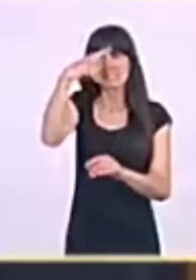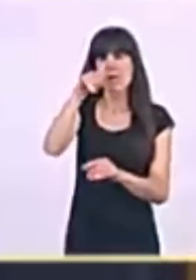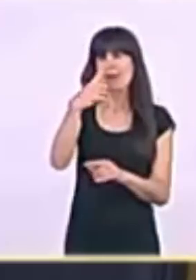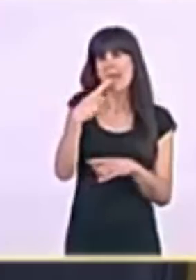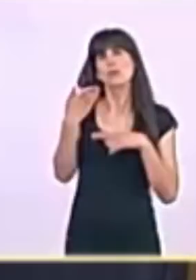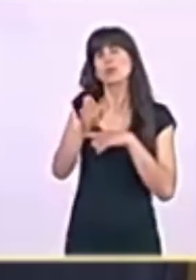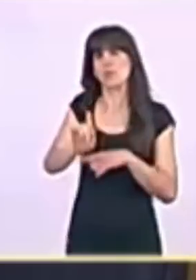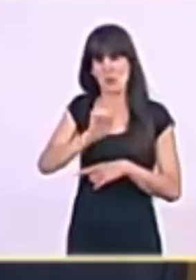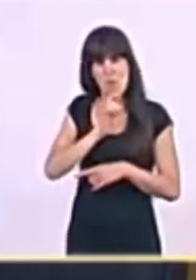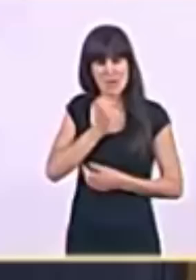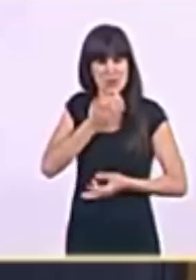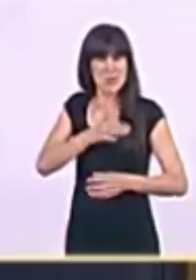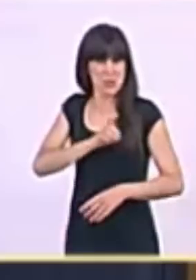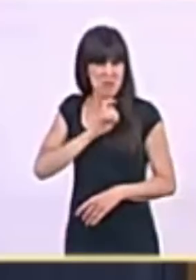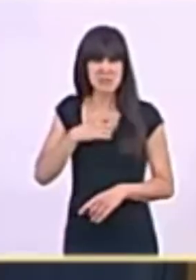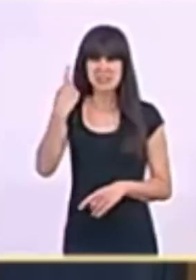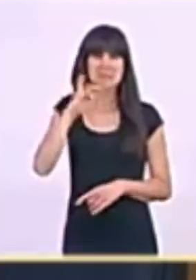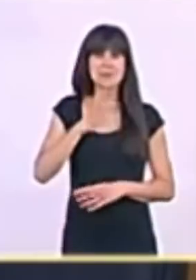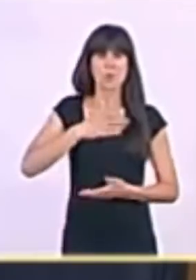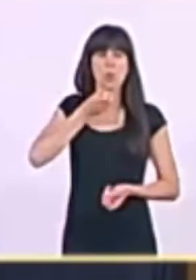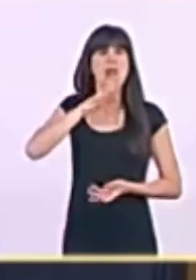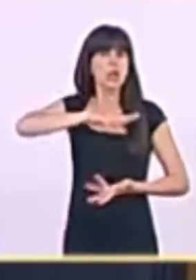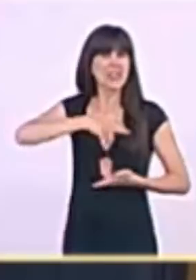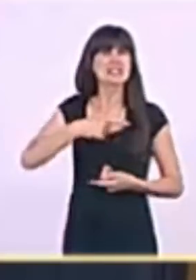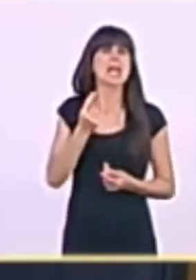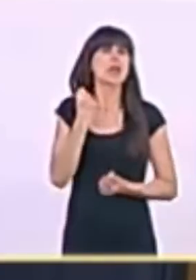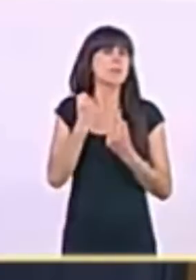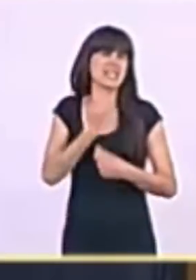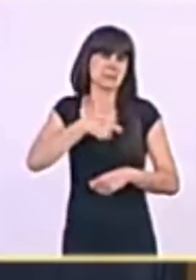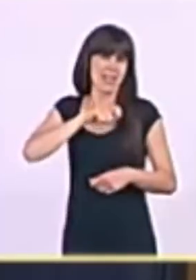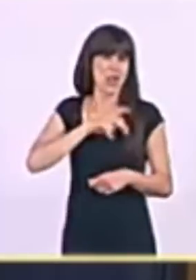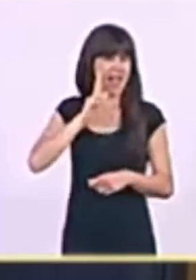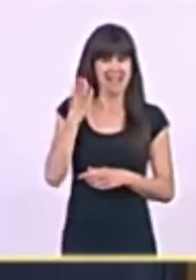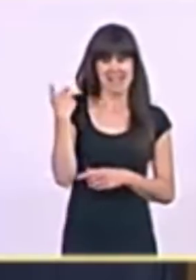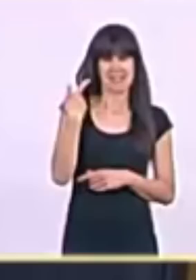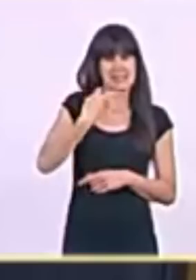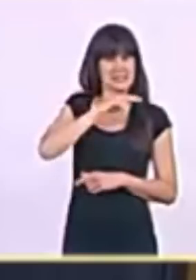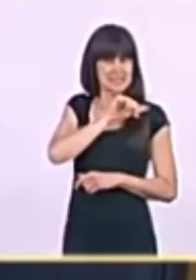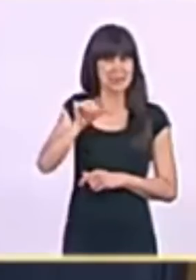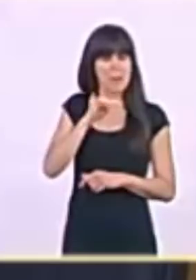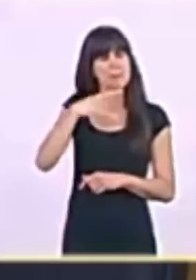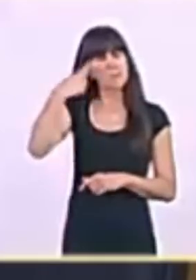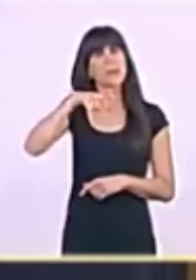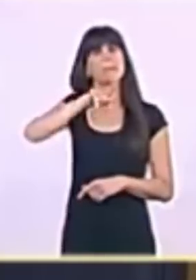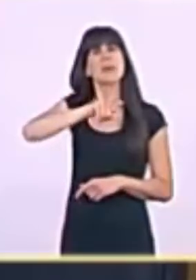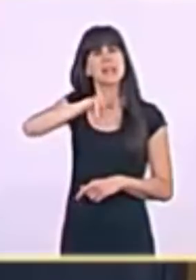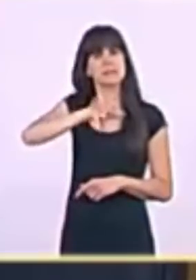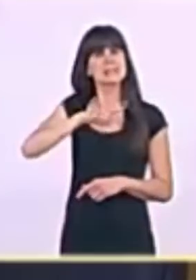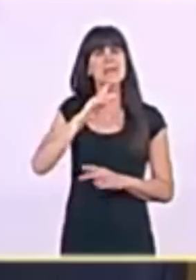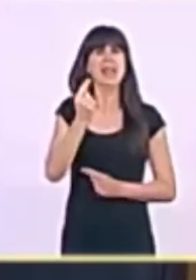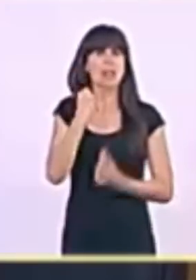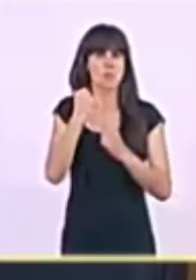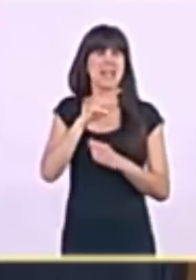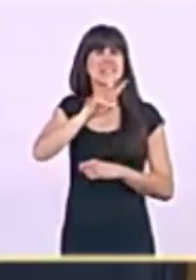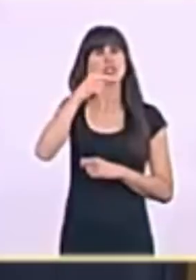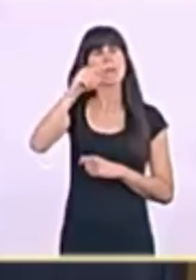economía española, veíamos que en el primer trimestre la economía creció un 3,8%, muy por encima de los países de nuestro entorno, que el primer